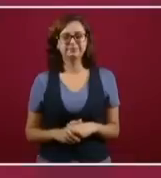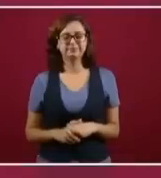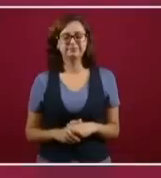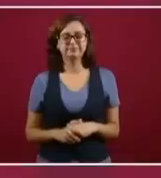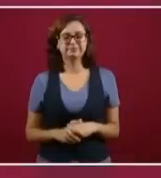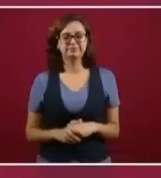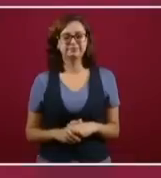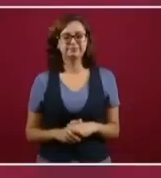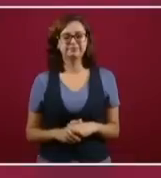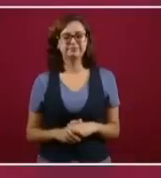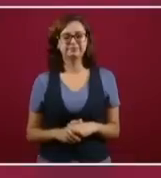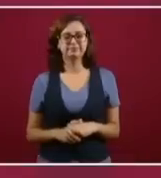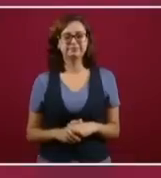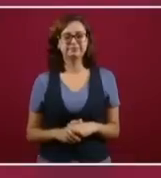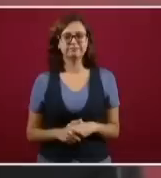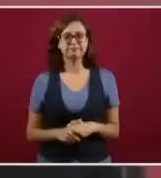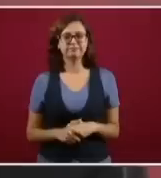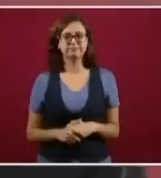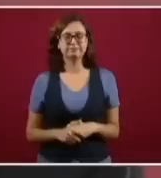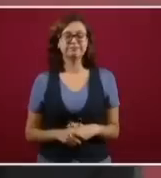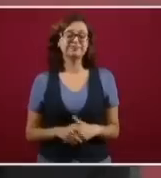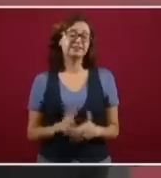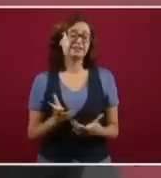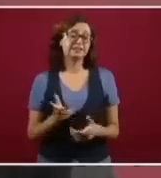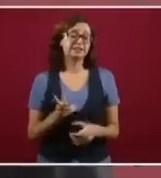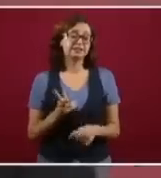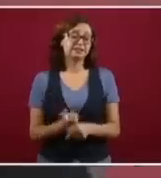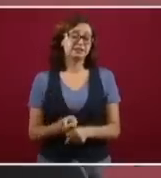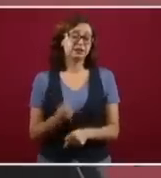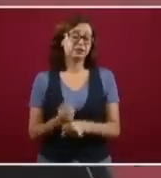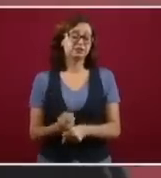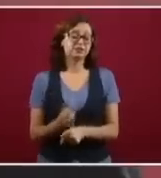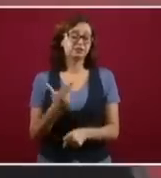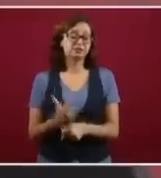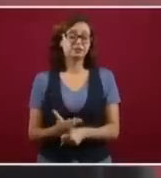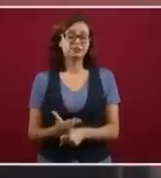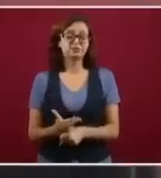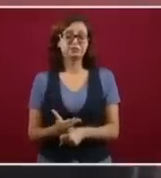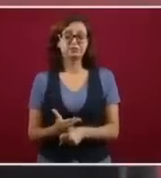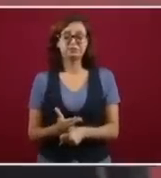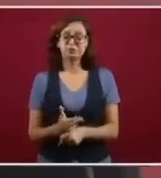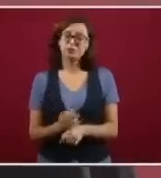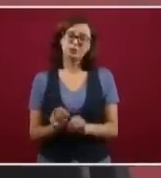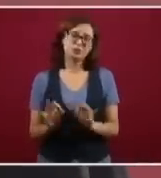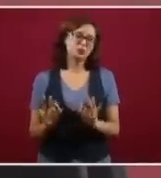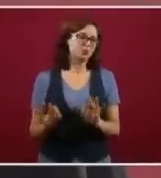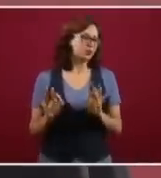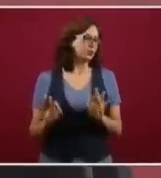Y los subsecretarios de primera